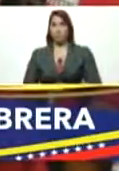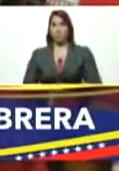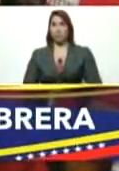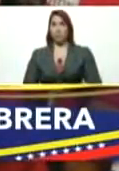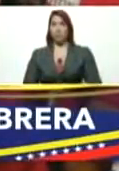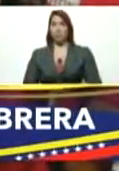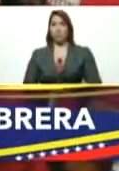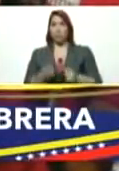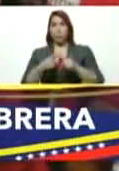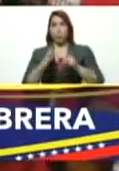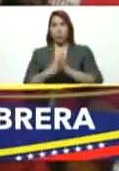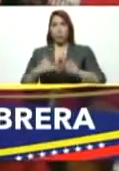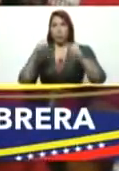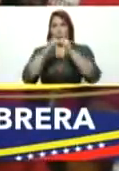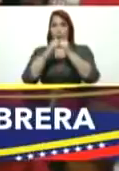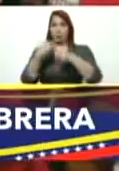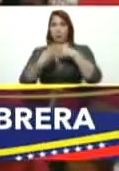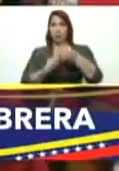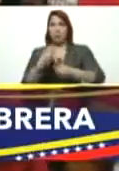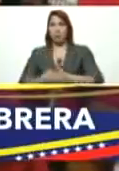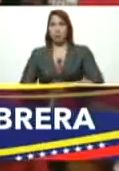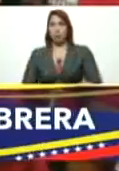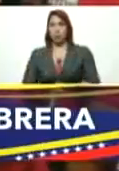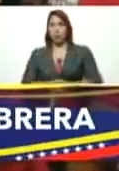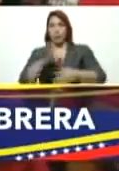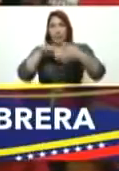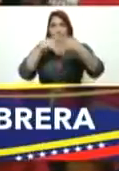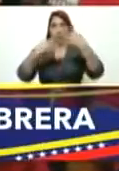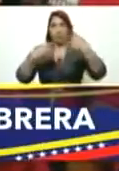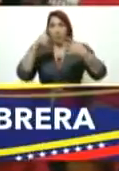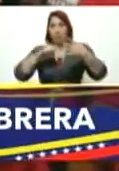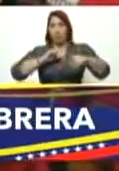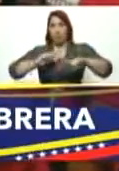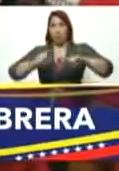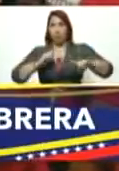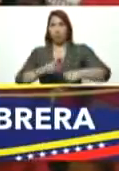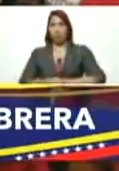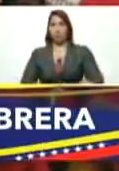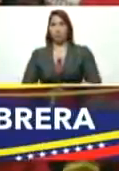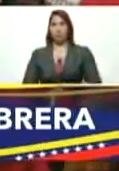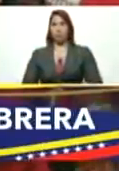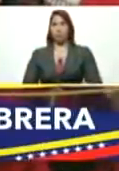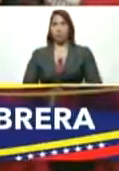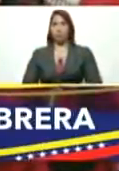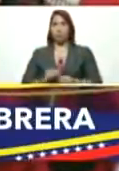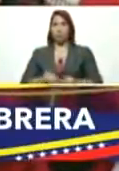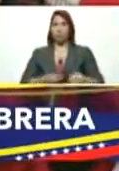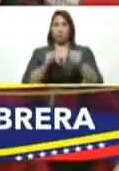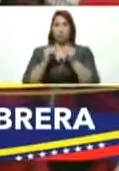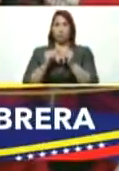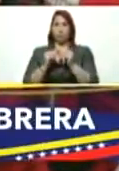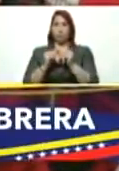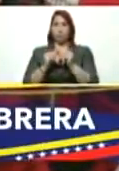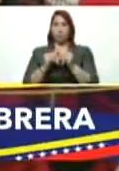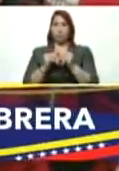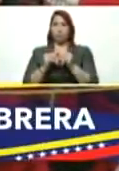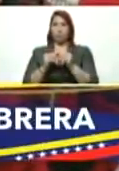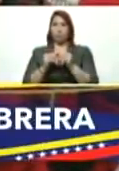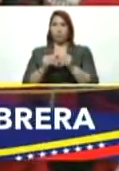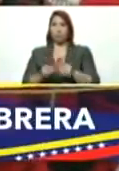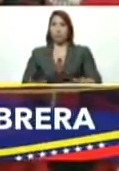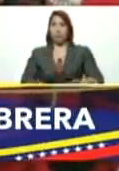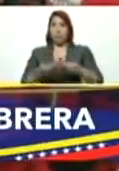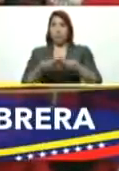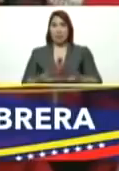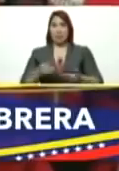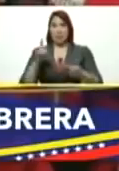es de que se realizó el esquema dice ejecutó el reformador de carga primario para la